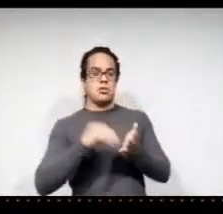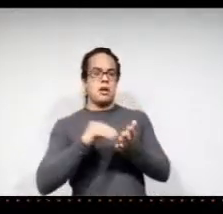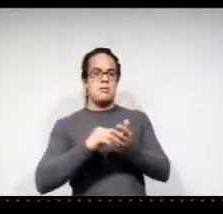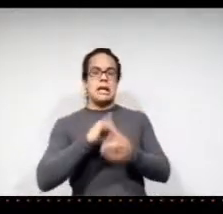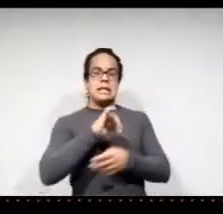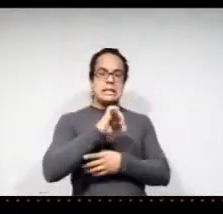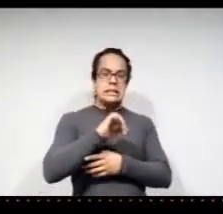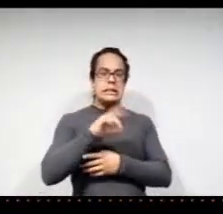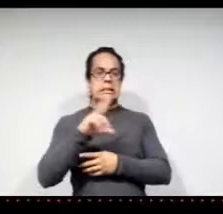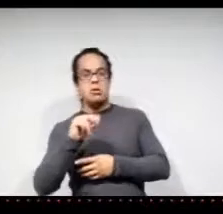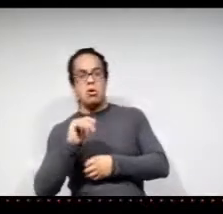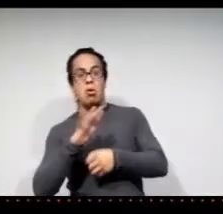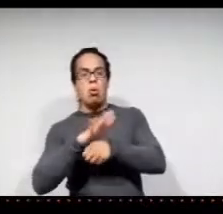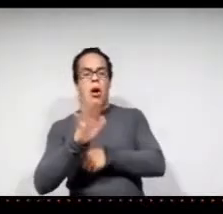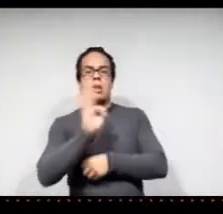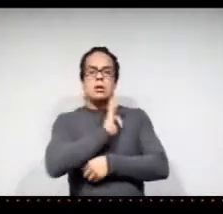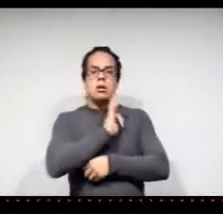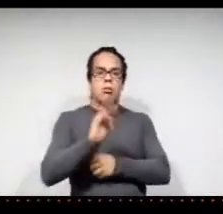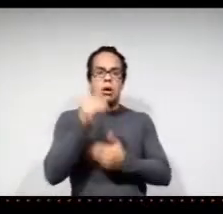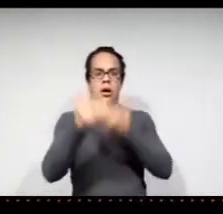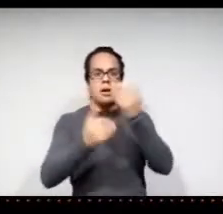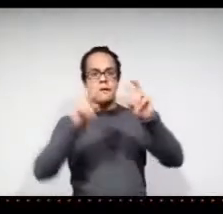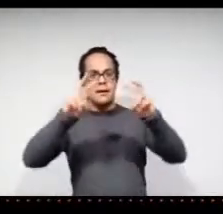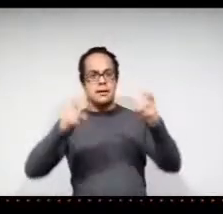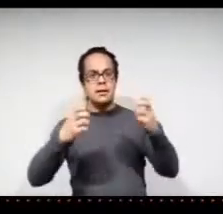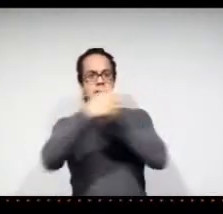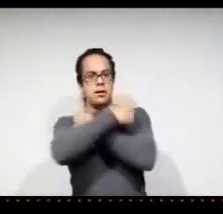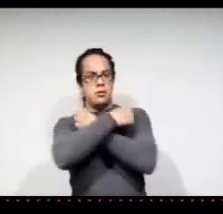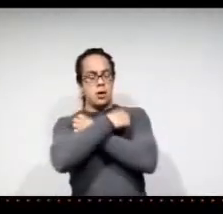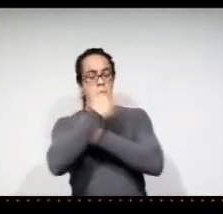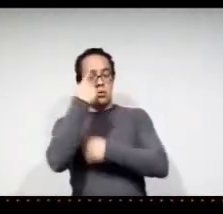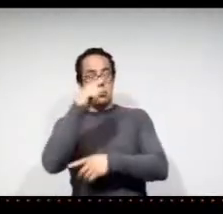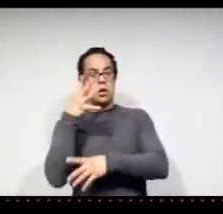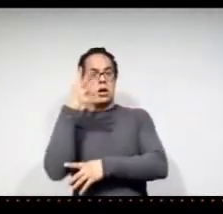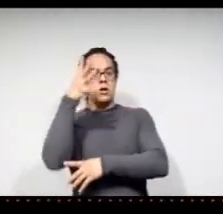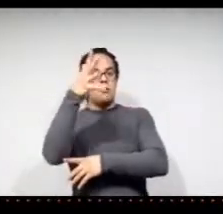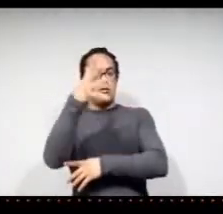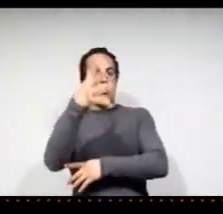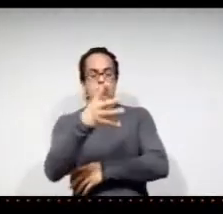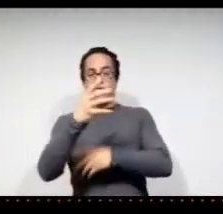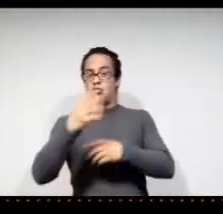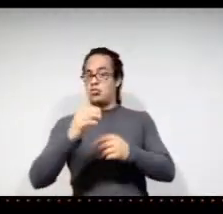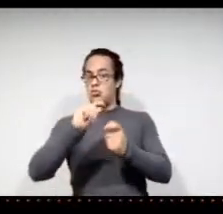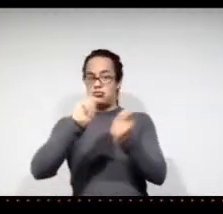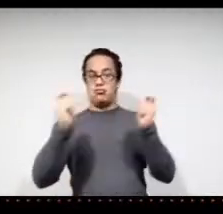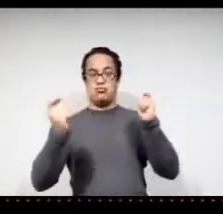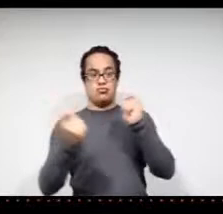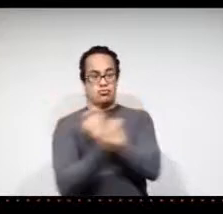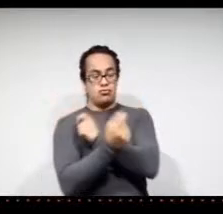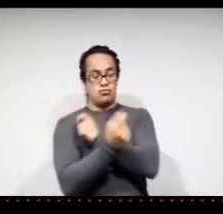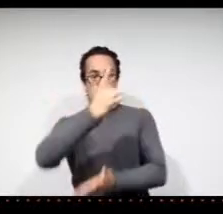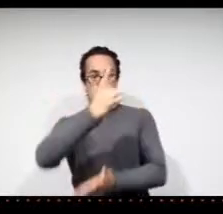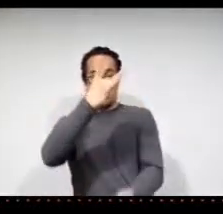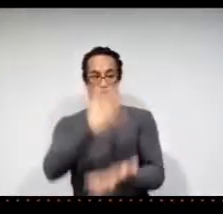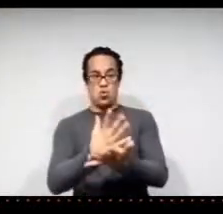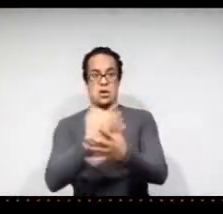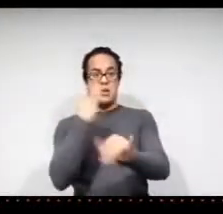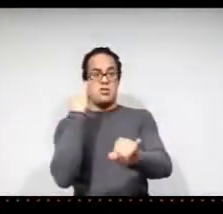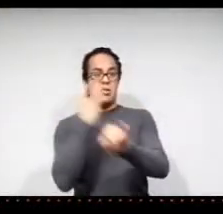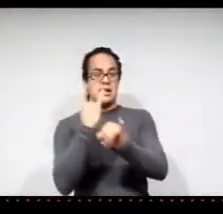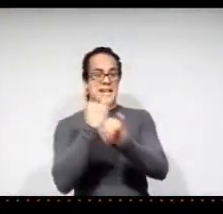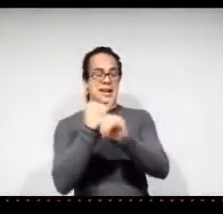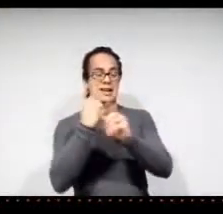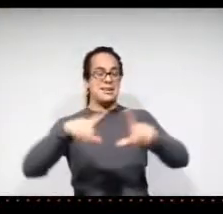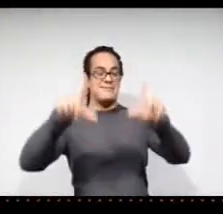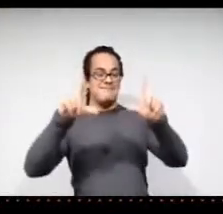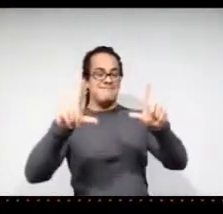no podemos convertir de la educación hacia un plano totalmente virtual, digital, online, y donde